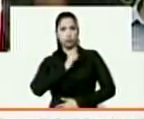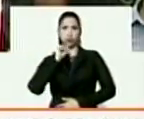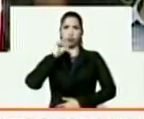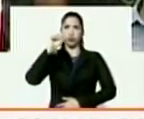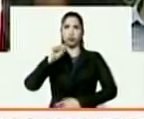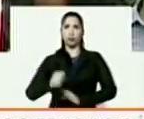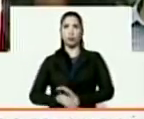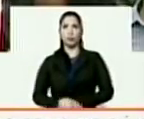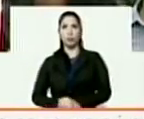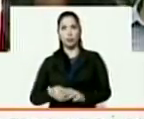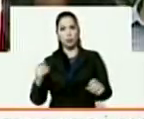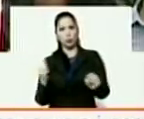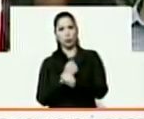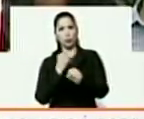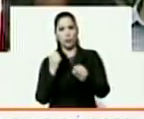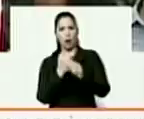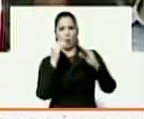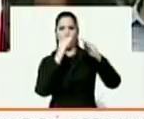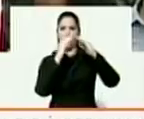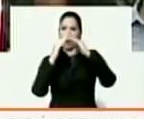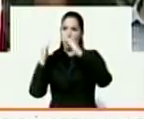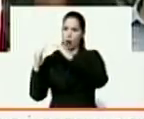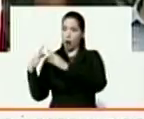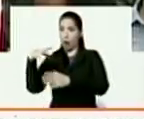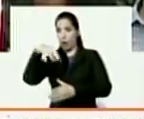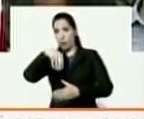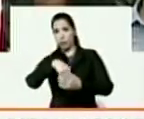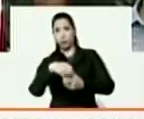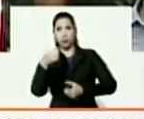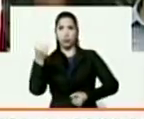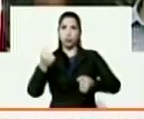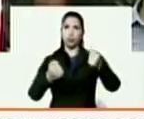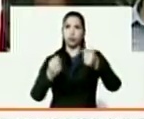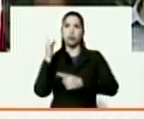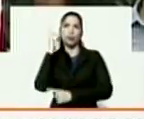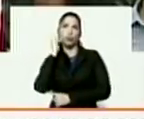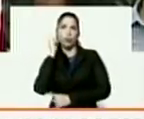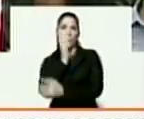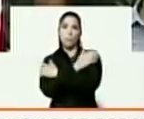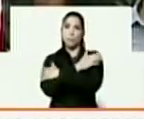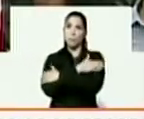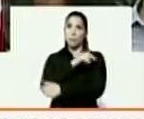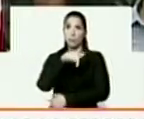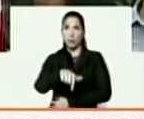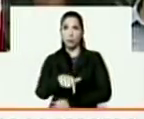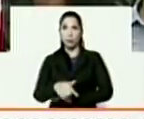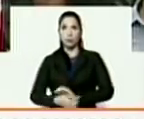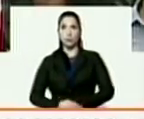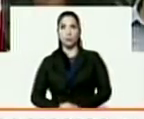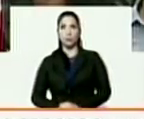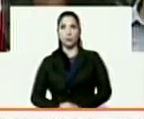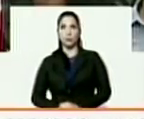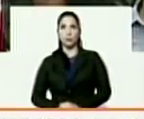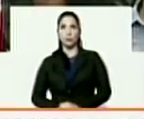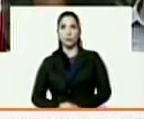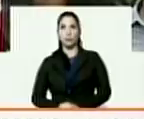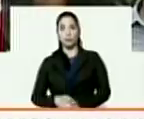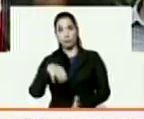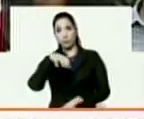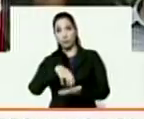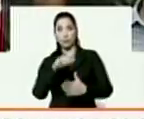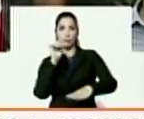en su trabajo en sus casas en su vehículo un abrazo desde aquí desde cumaná estado